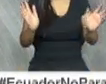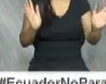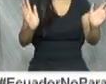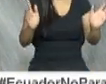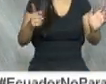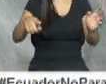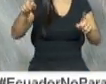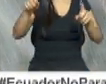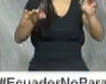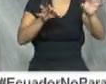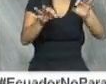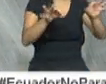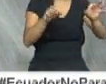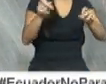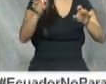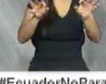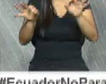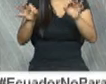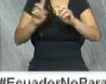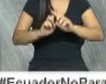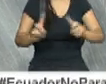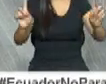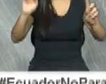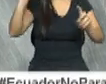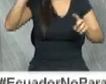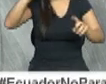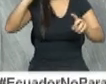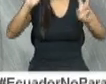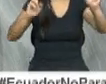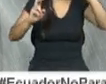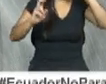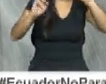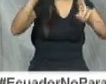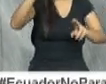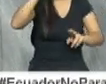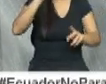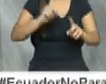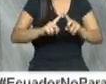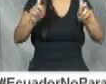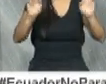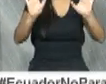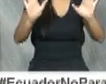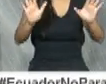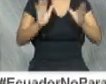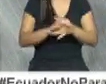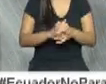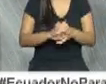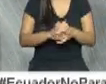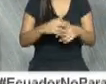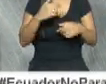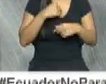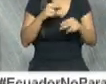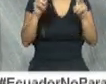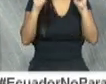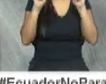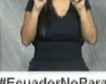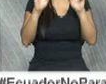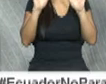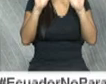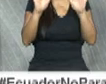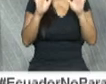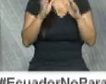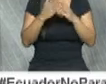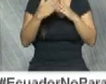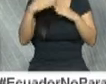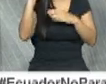explicar y ver que cada uno tiene la razón, ¿sí? Yo quiero poner un tema de fondo, yo quiero poner más bien un tema académico